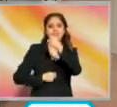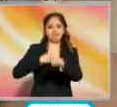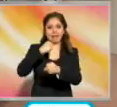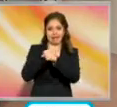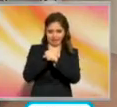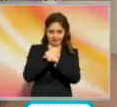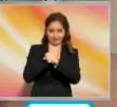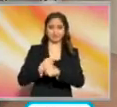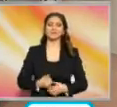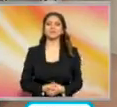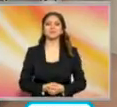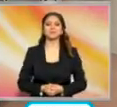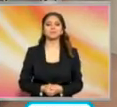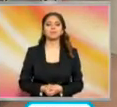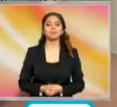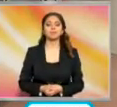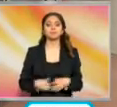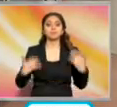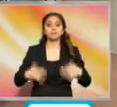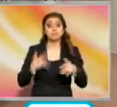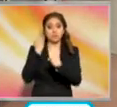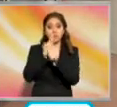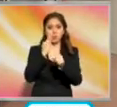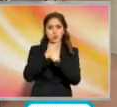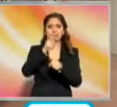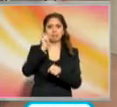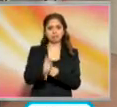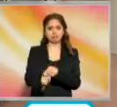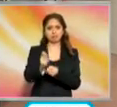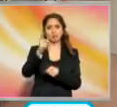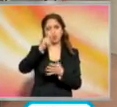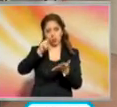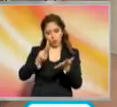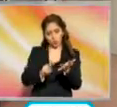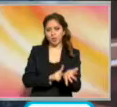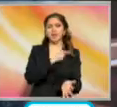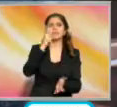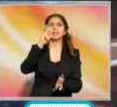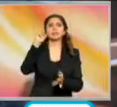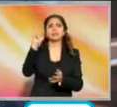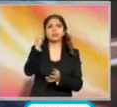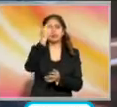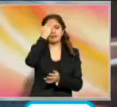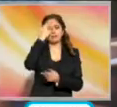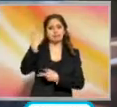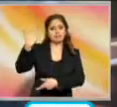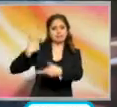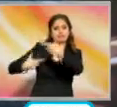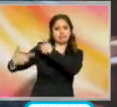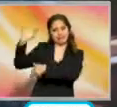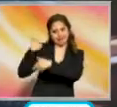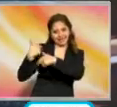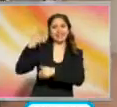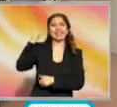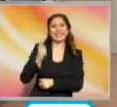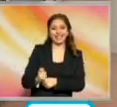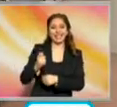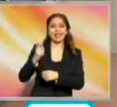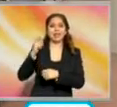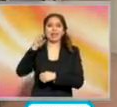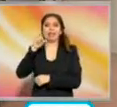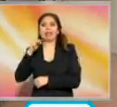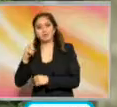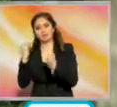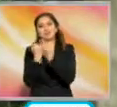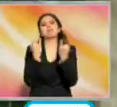todos, claro. Oye, es momento de hacer un recuento. El recuento ¿De los daños? de los daños. De los daños. Y del año pasado. Ay, híjole.